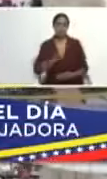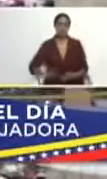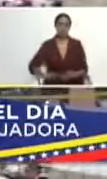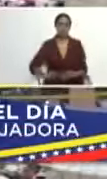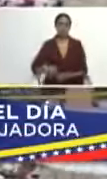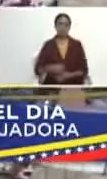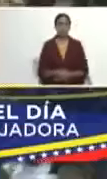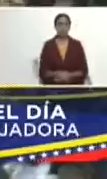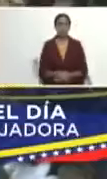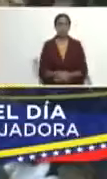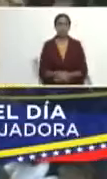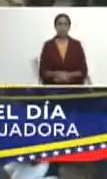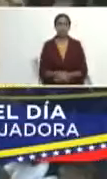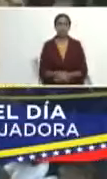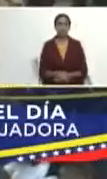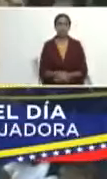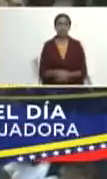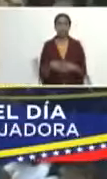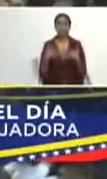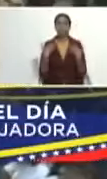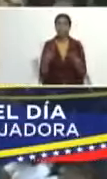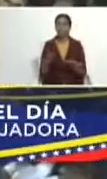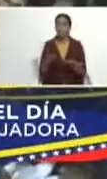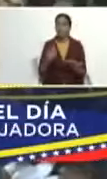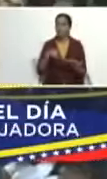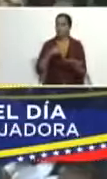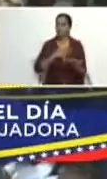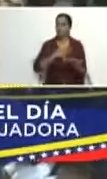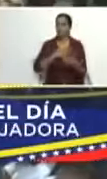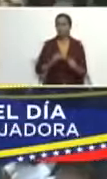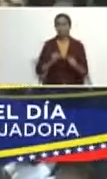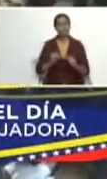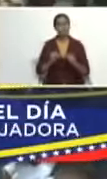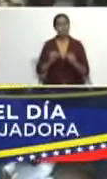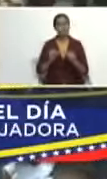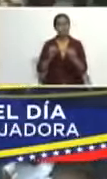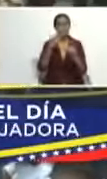Por eso, siempre seré uno de ustedes,